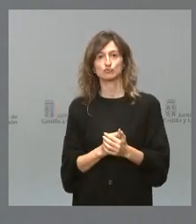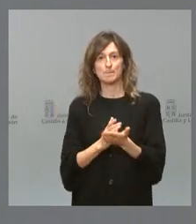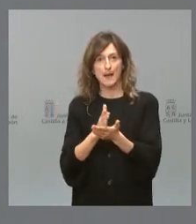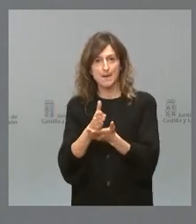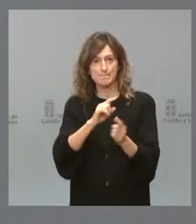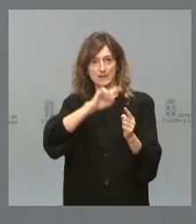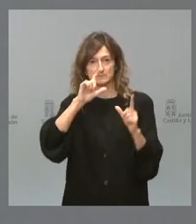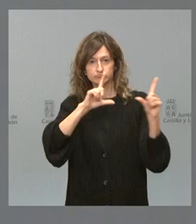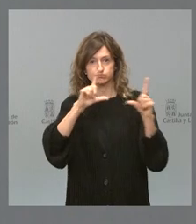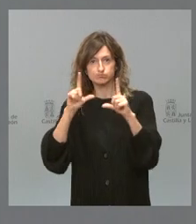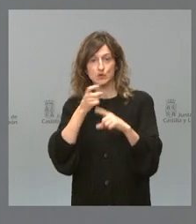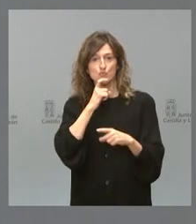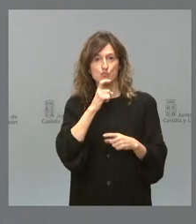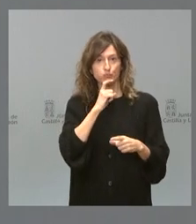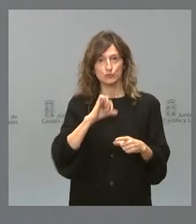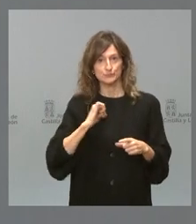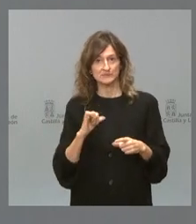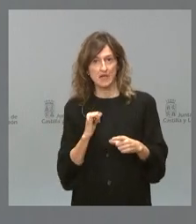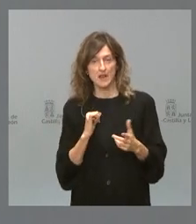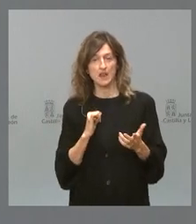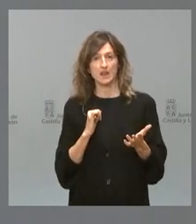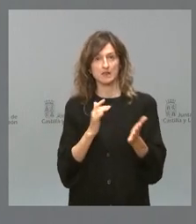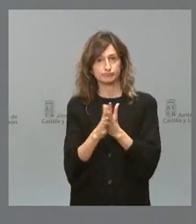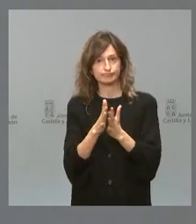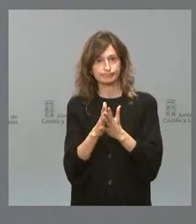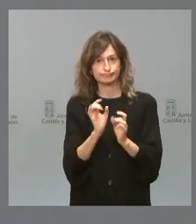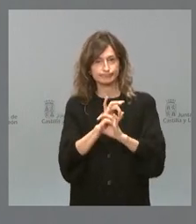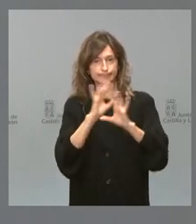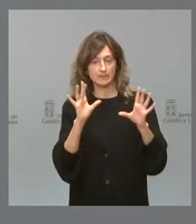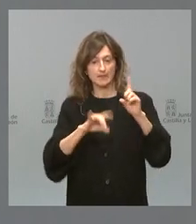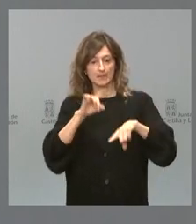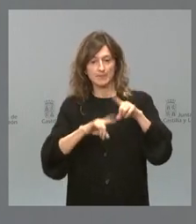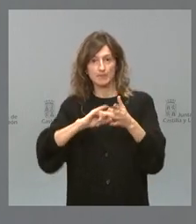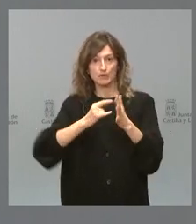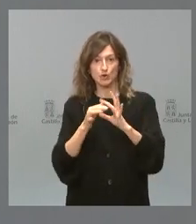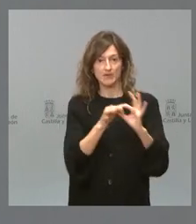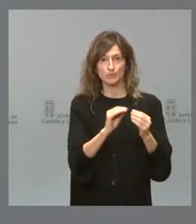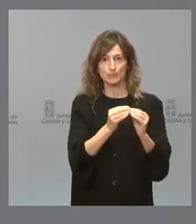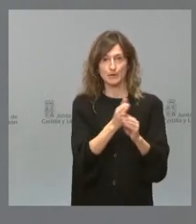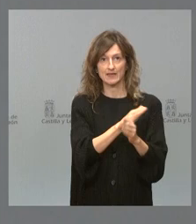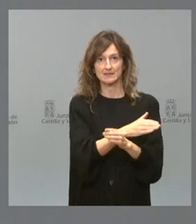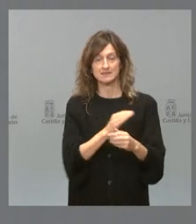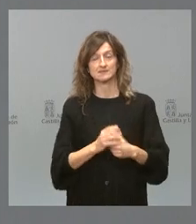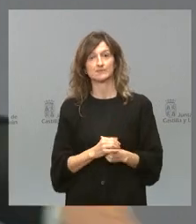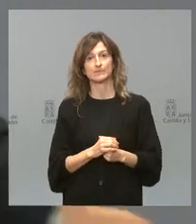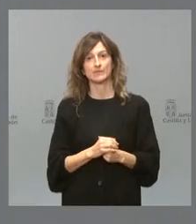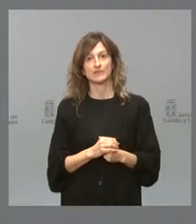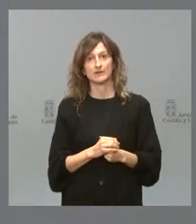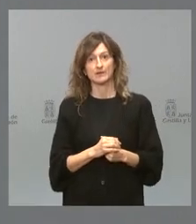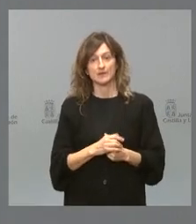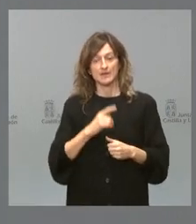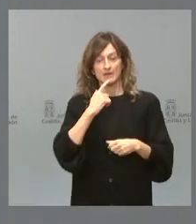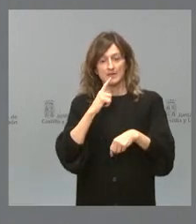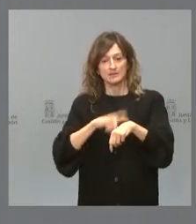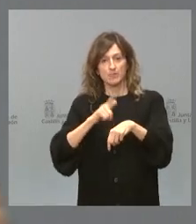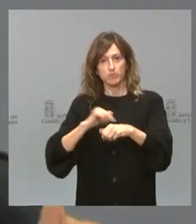mapas de cómo va a ser ese nuevo hospital el contenido del mismo en función del proyecto elaborado es verdad a su pregunta que se lleva un tiempo